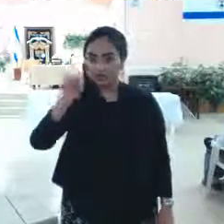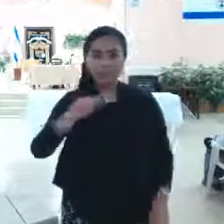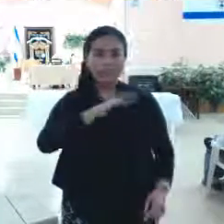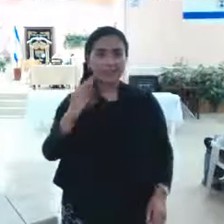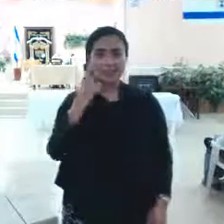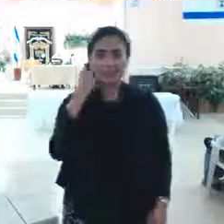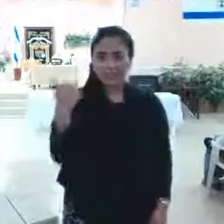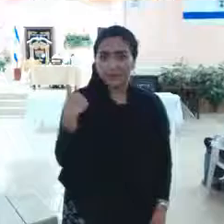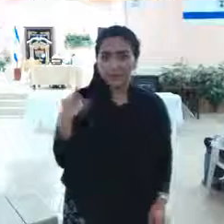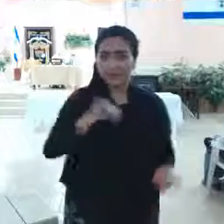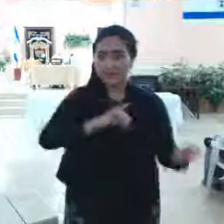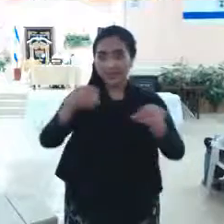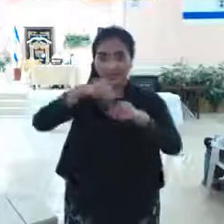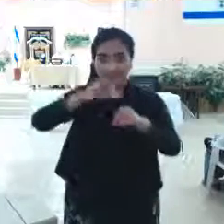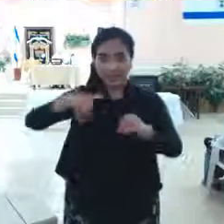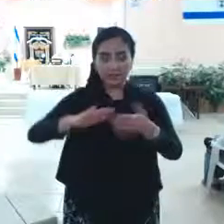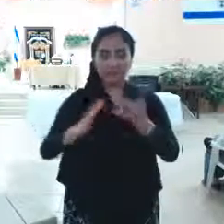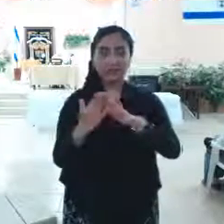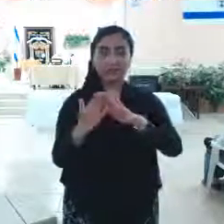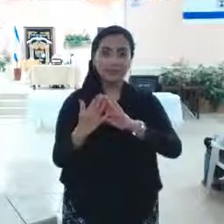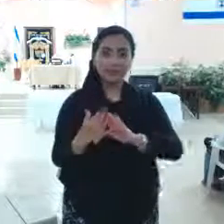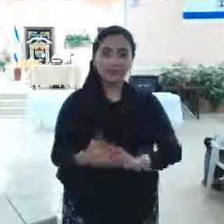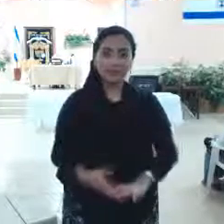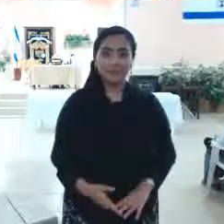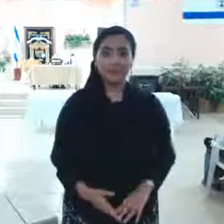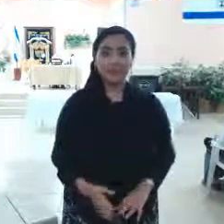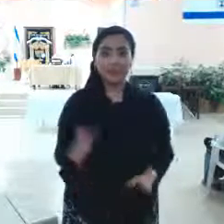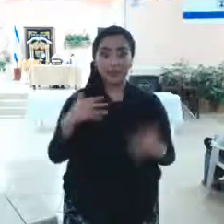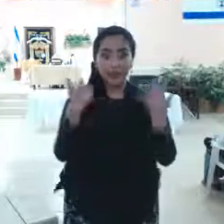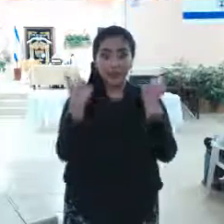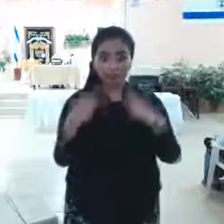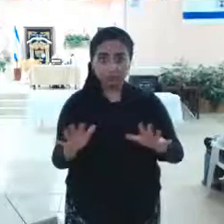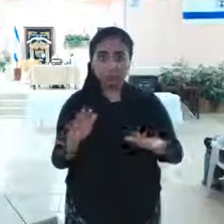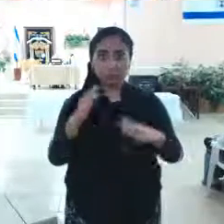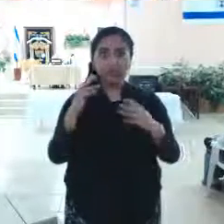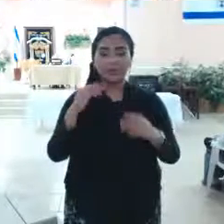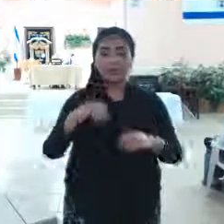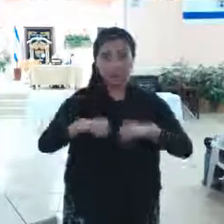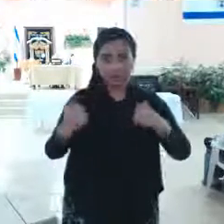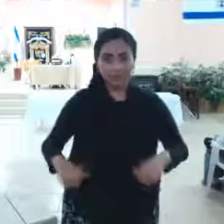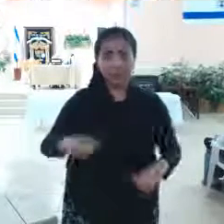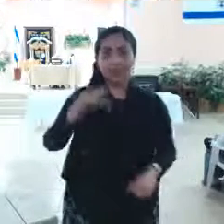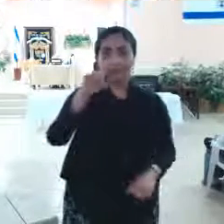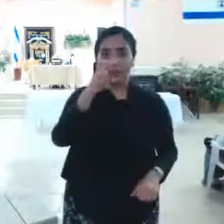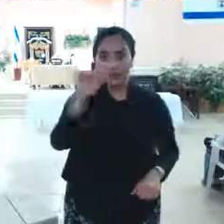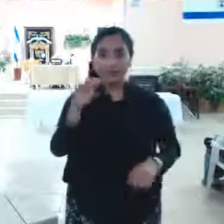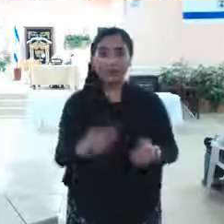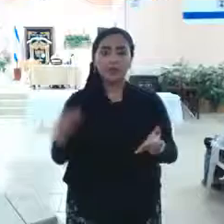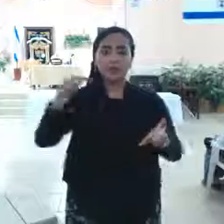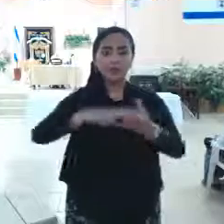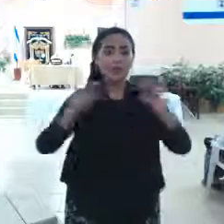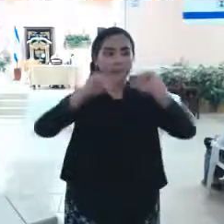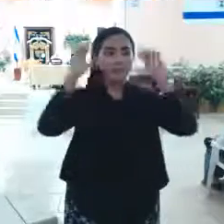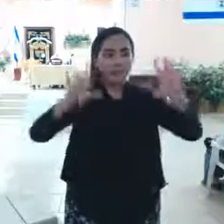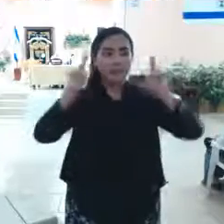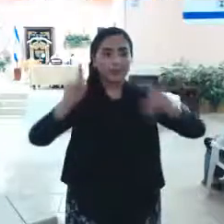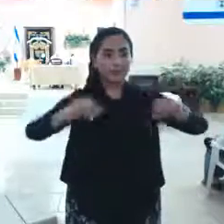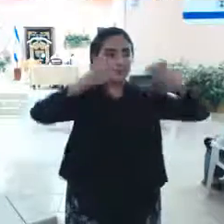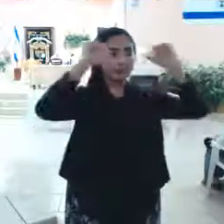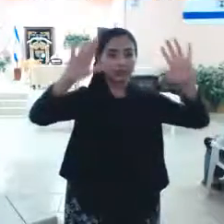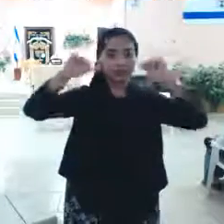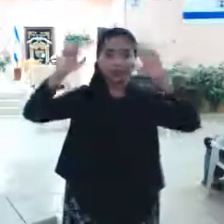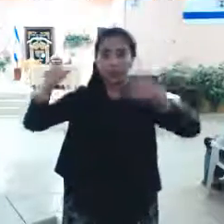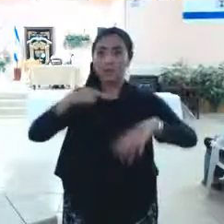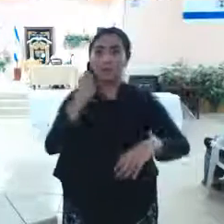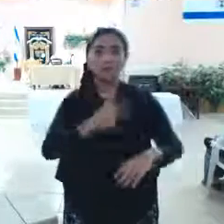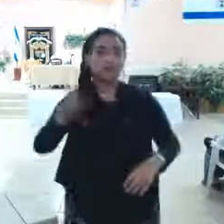cosa semejante en Jerusalén. Después de los Juanín y los levitas puestos en pie, bendijeron al pueblo, y la voz de